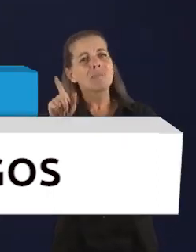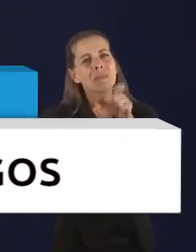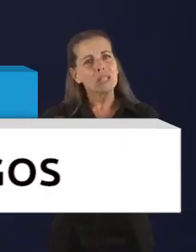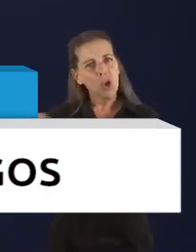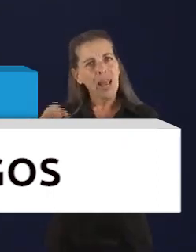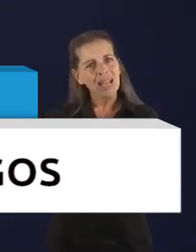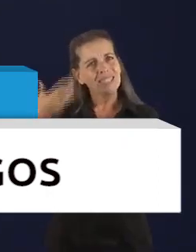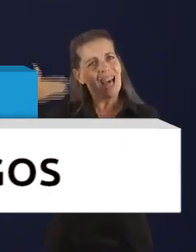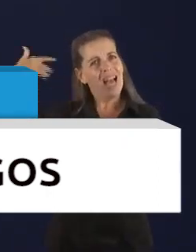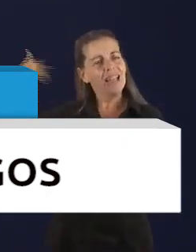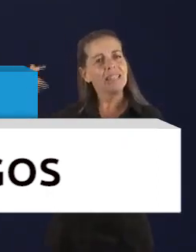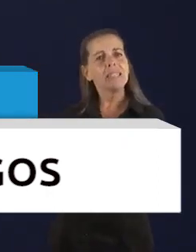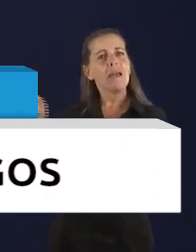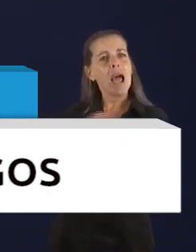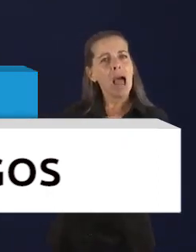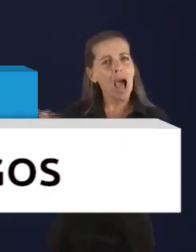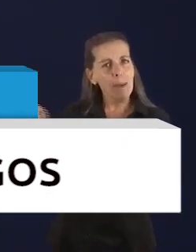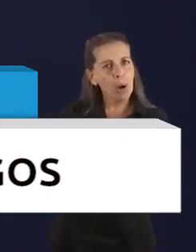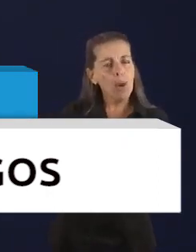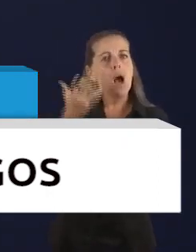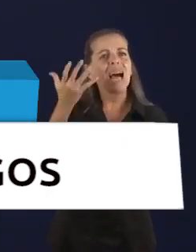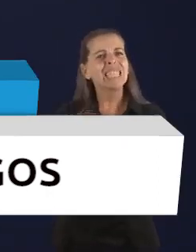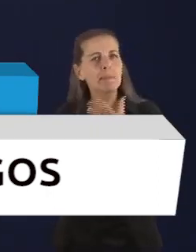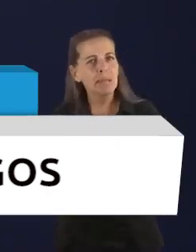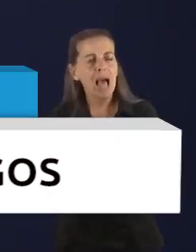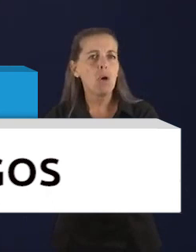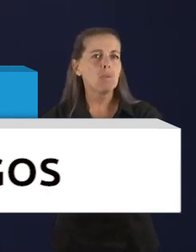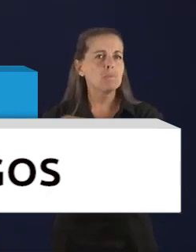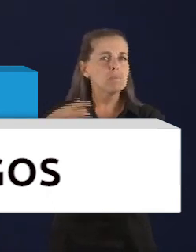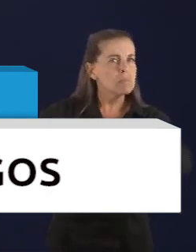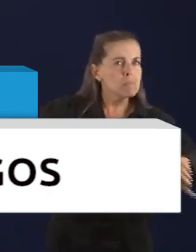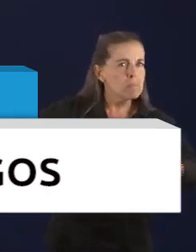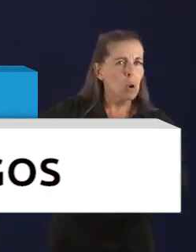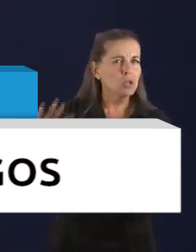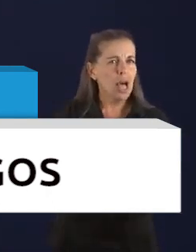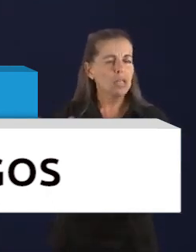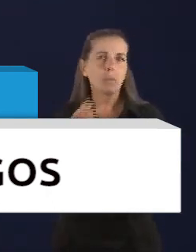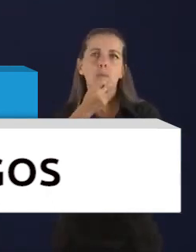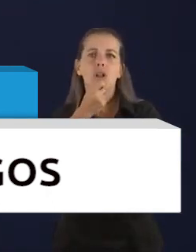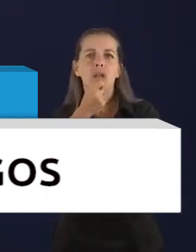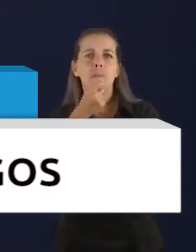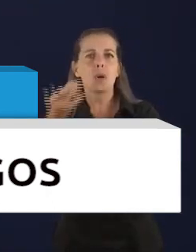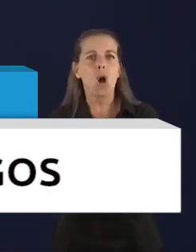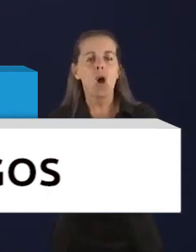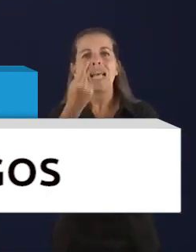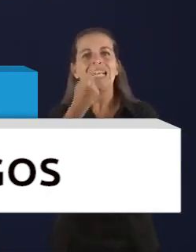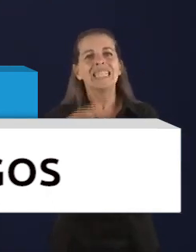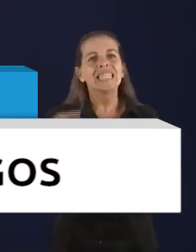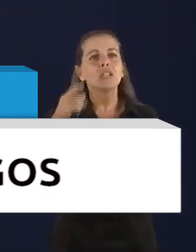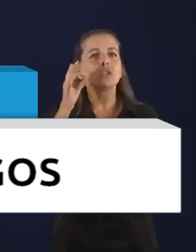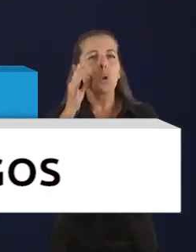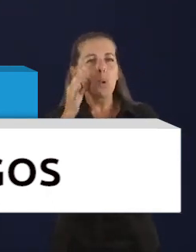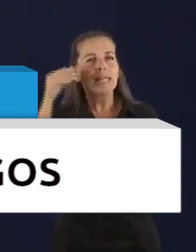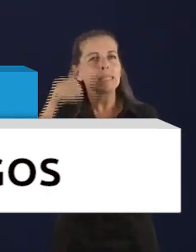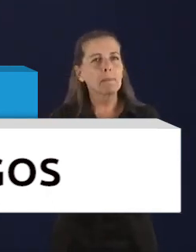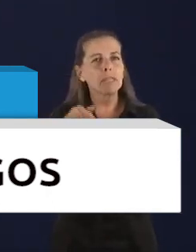aprobado algunas cuestiones absolutamente delirantes no como por ejemplo 140